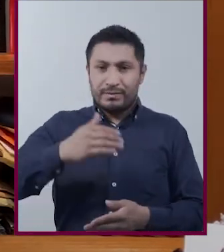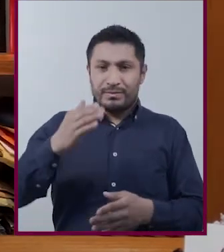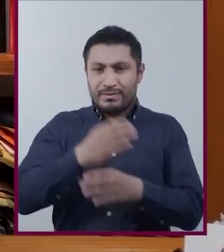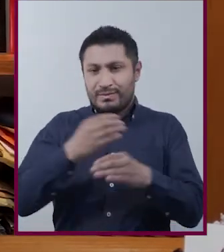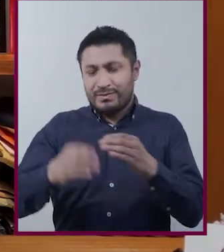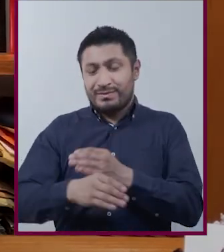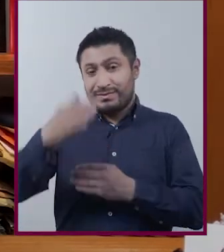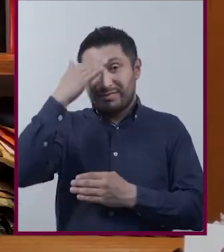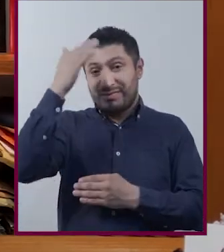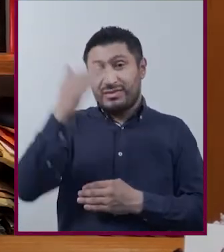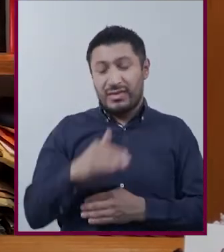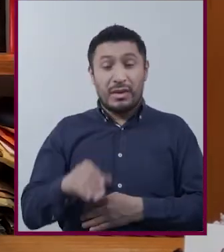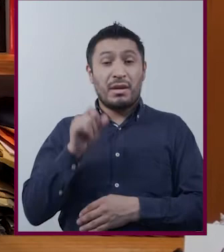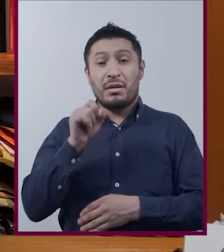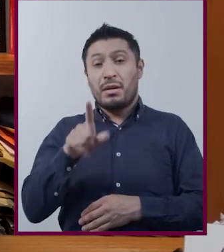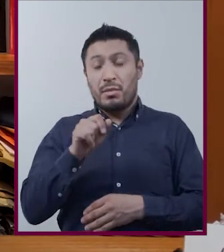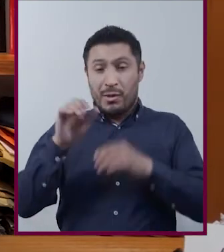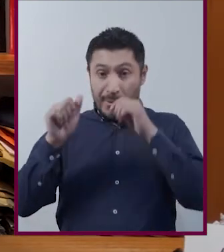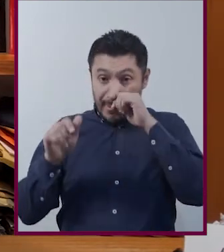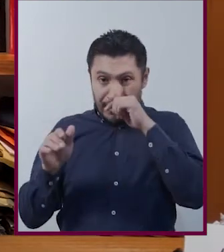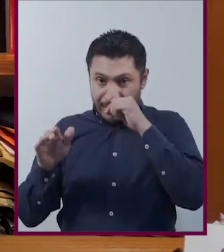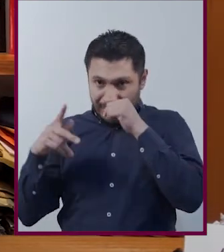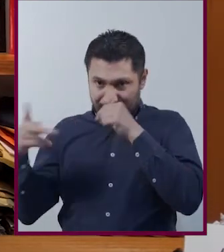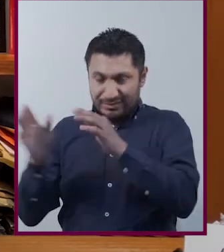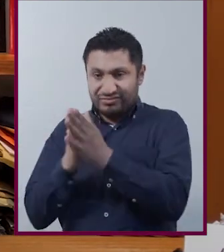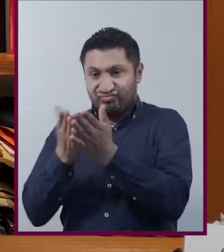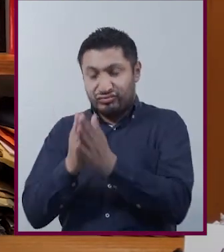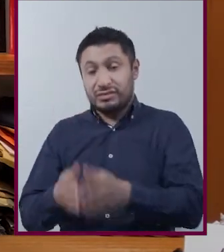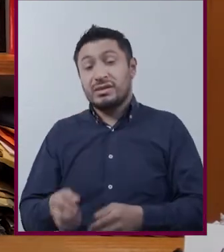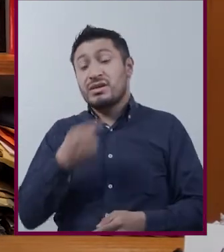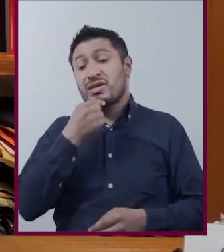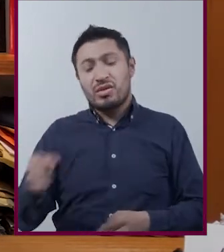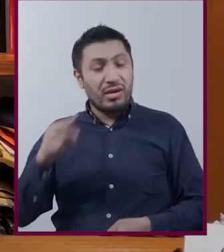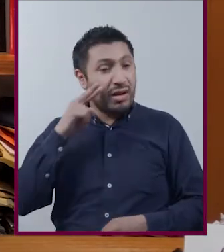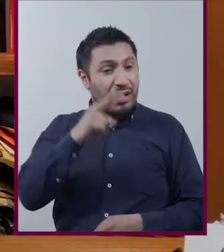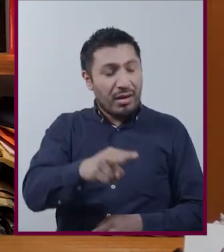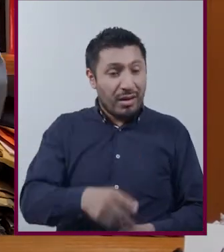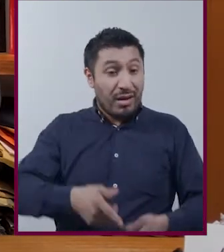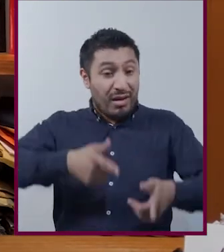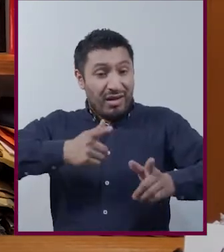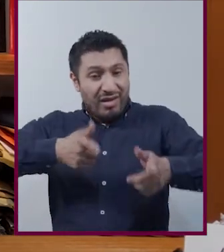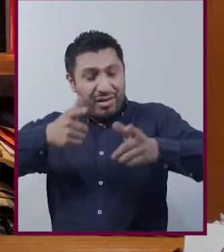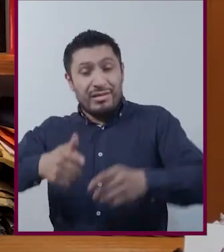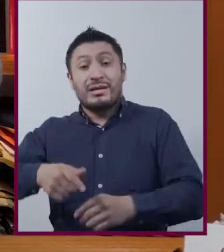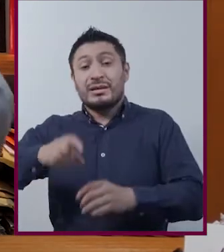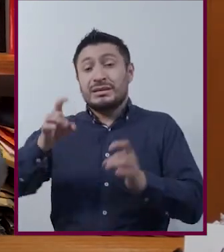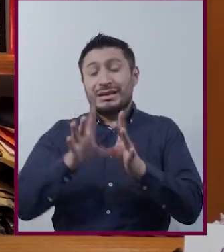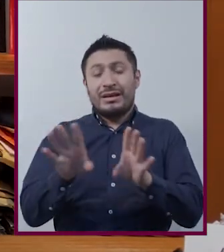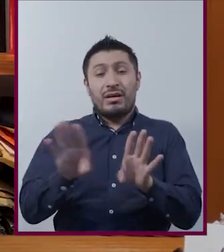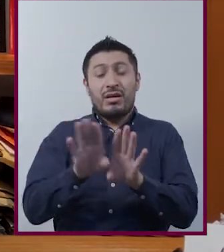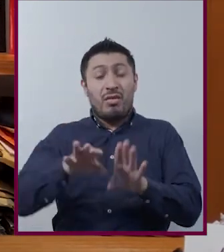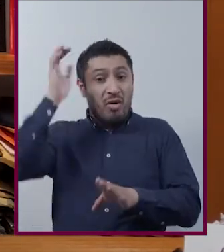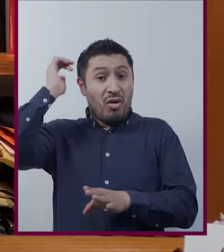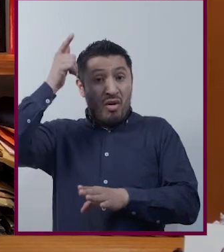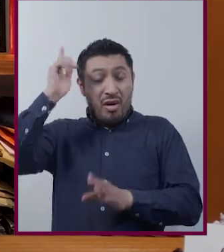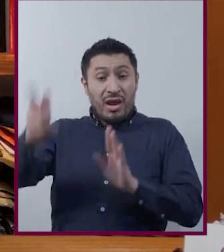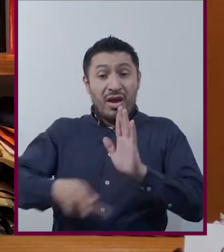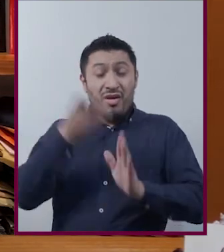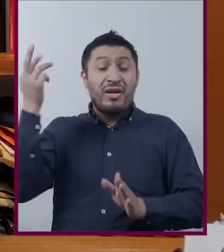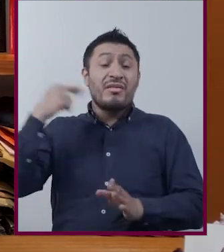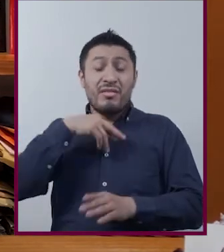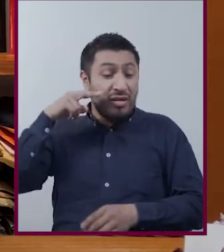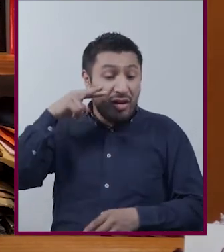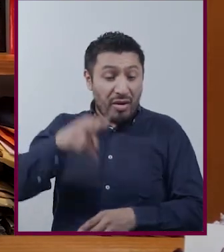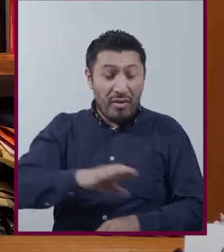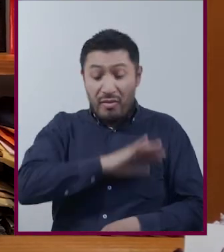mismo ocurre en Cartucho. Los niños ven fusilados y de pronto dicen, ojalá pueda volver a ver un cadáver pronto, que